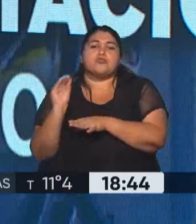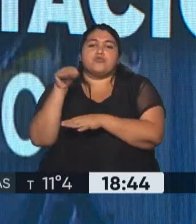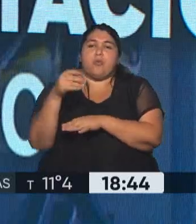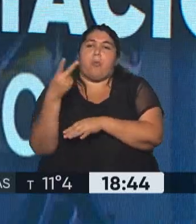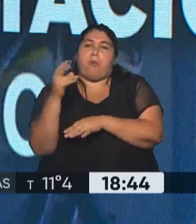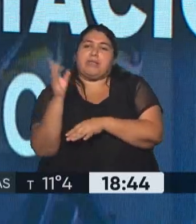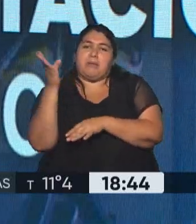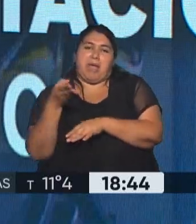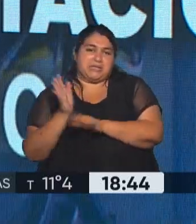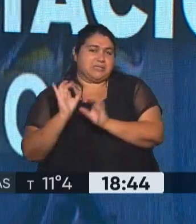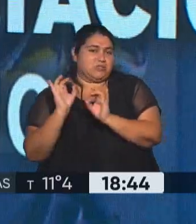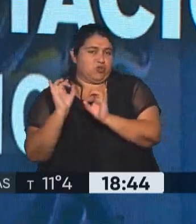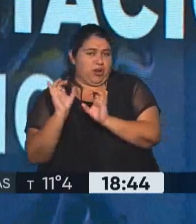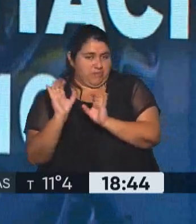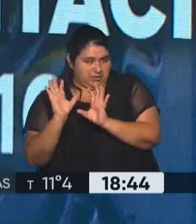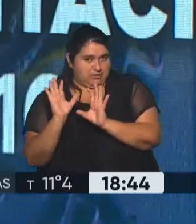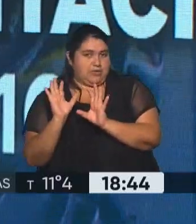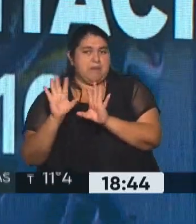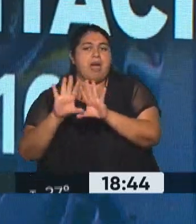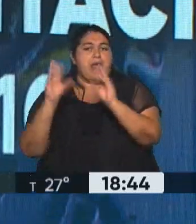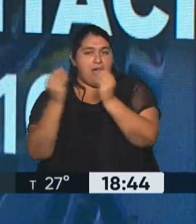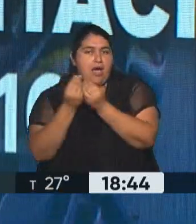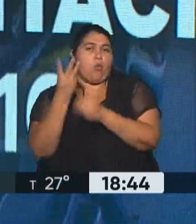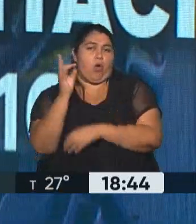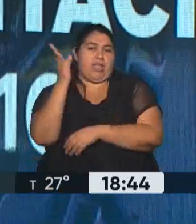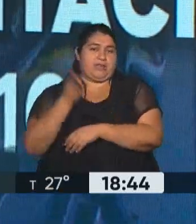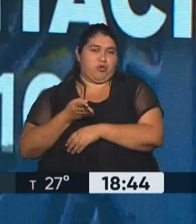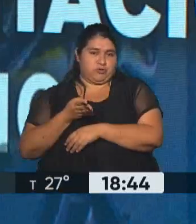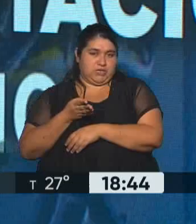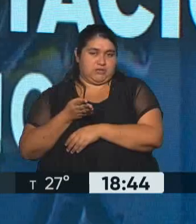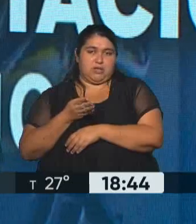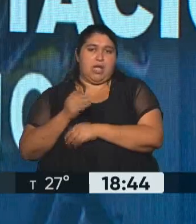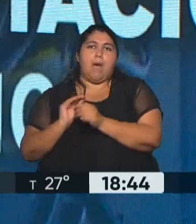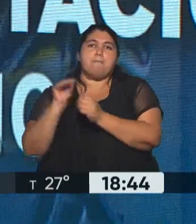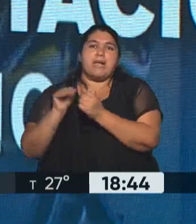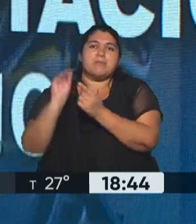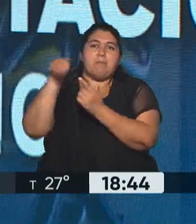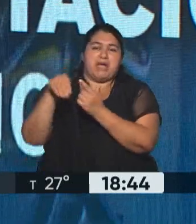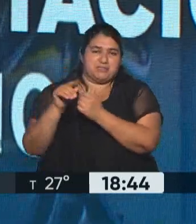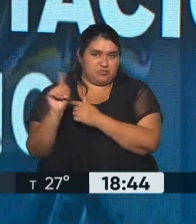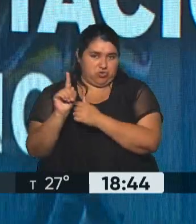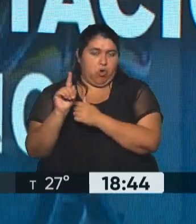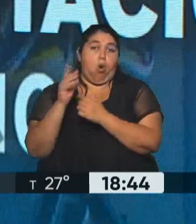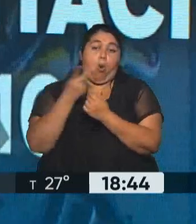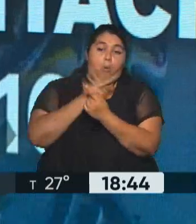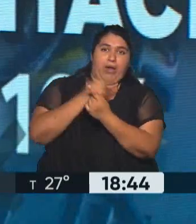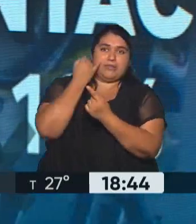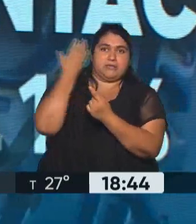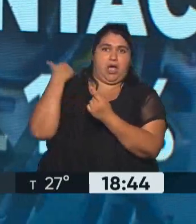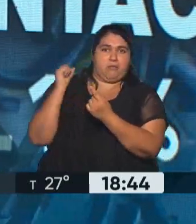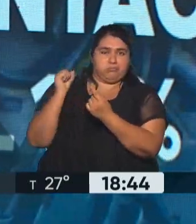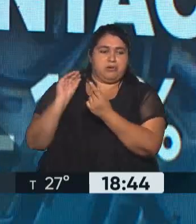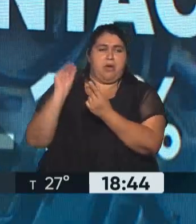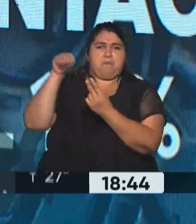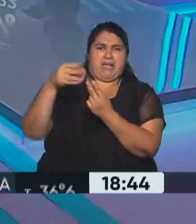un 20% más o menos en promedio para totalizar ese incremento. No es que se incrementa un 40% más, ¿no?, porque ahí ya estaríamos hablando de